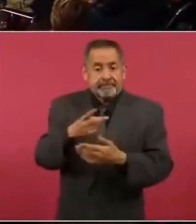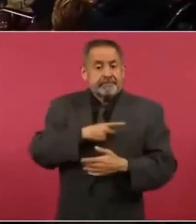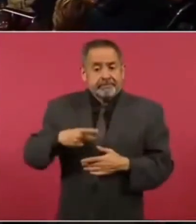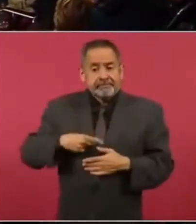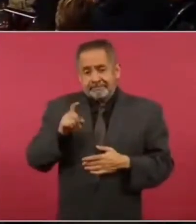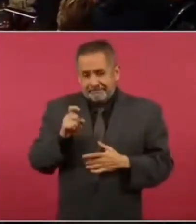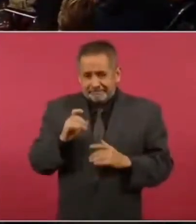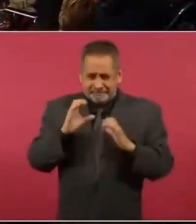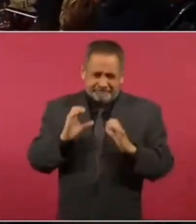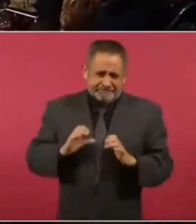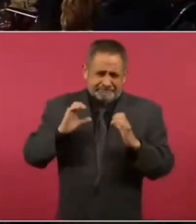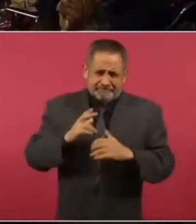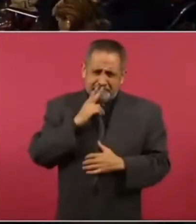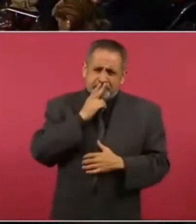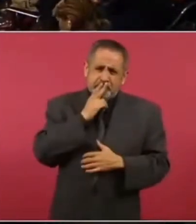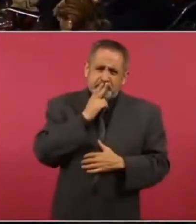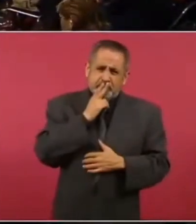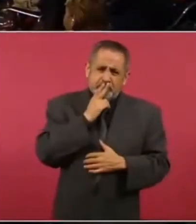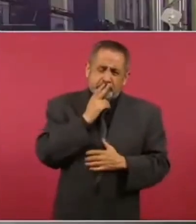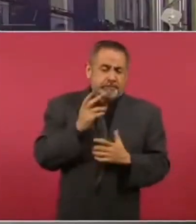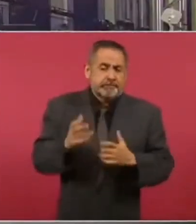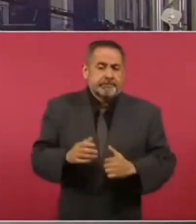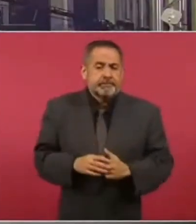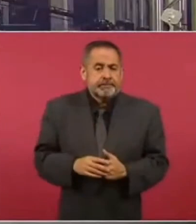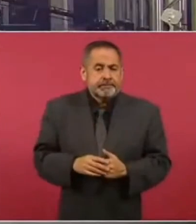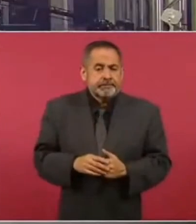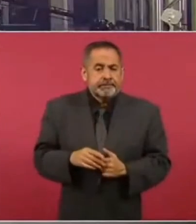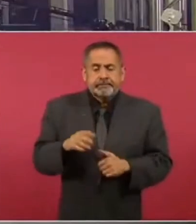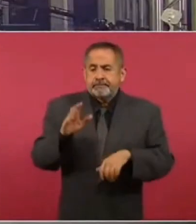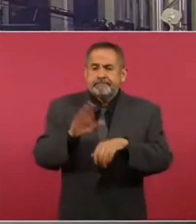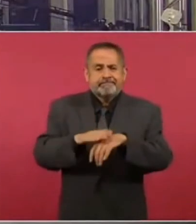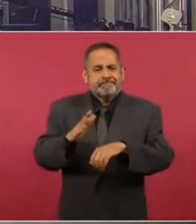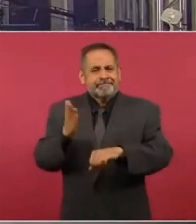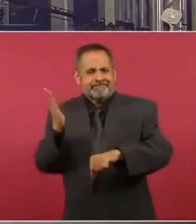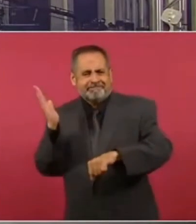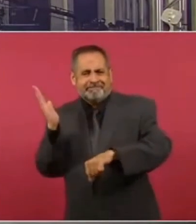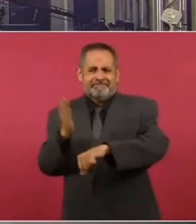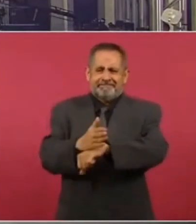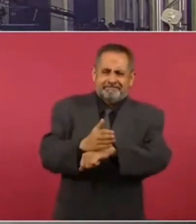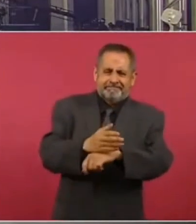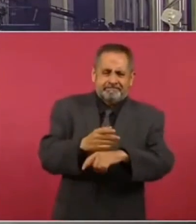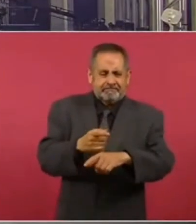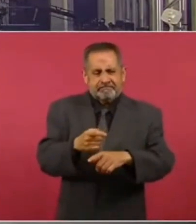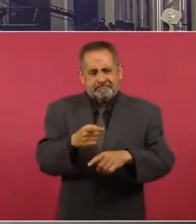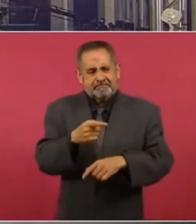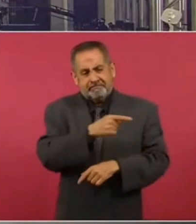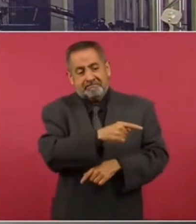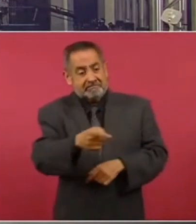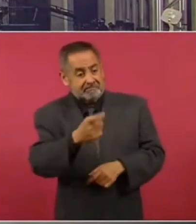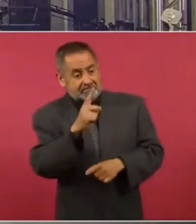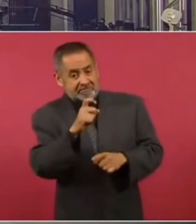el agua y se pongan más sanciones a